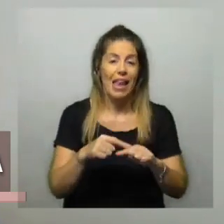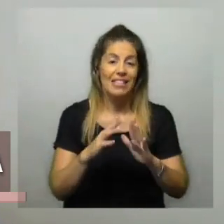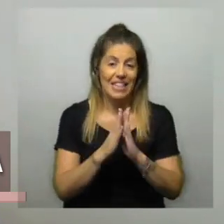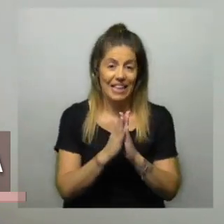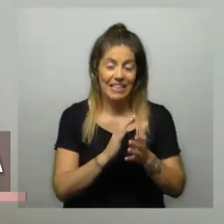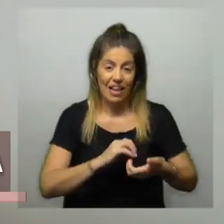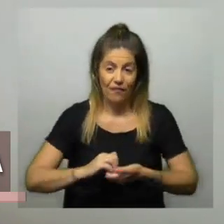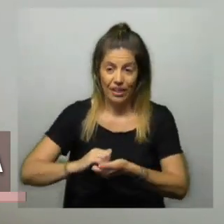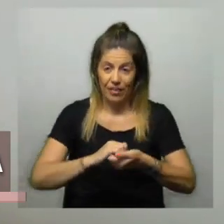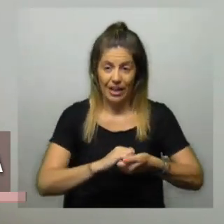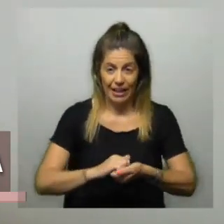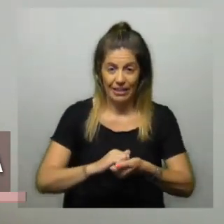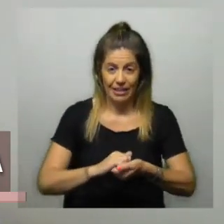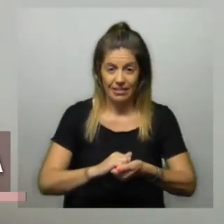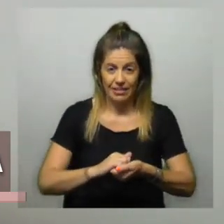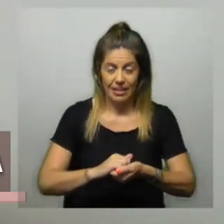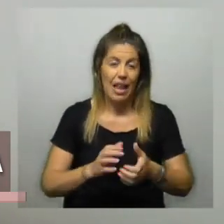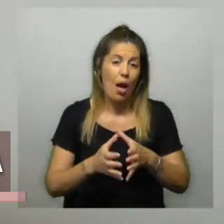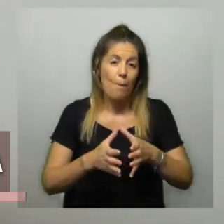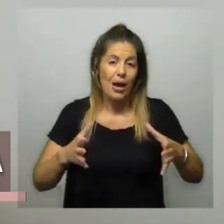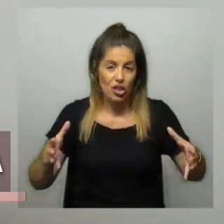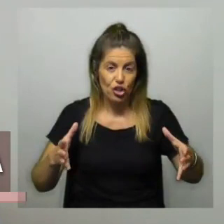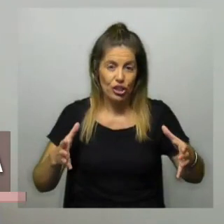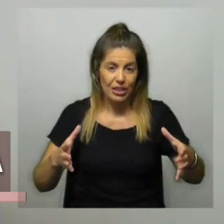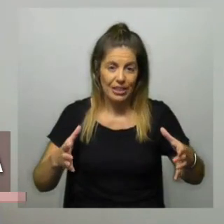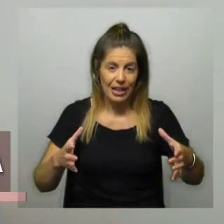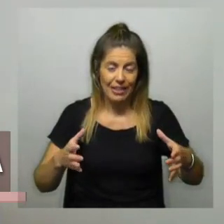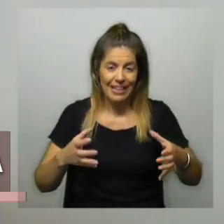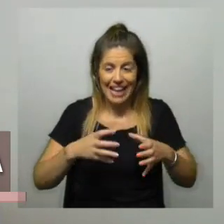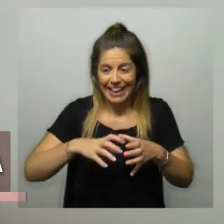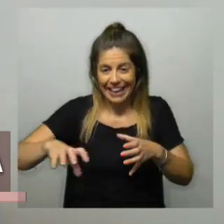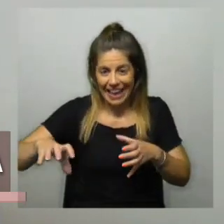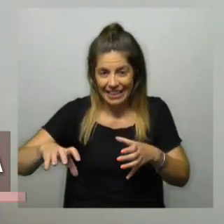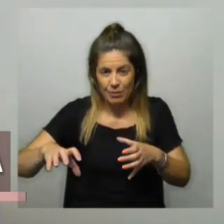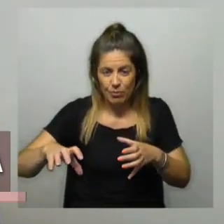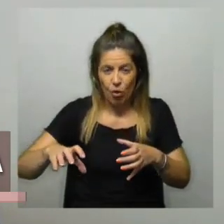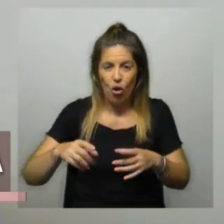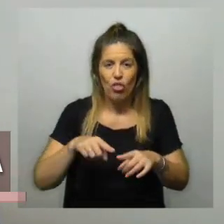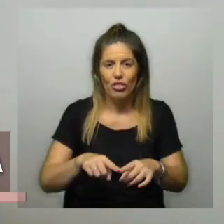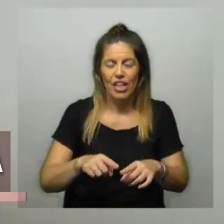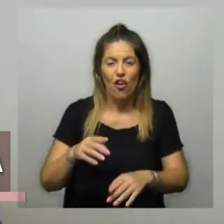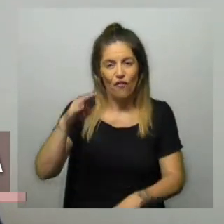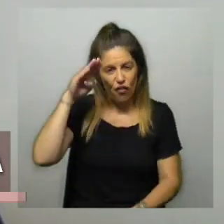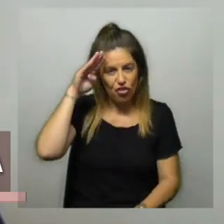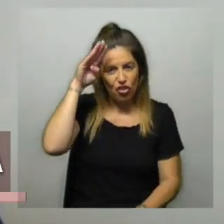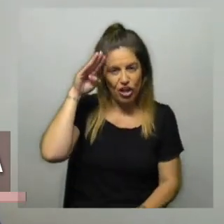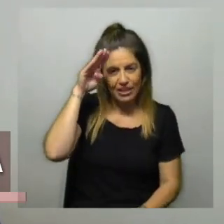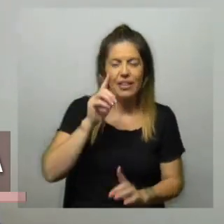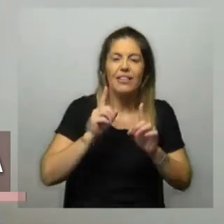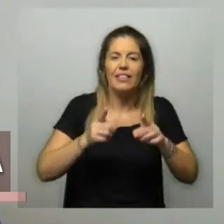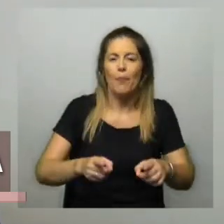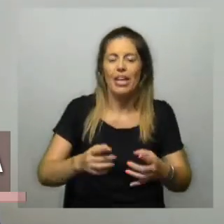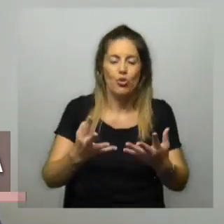iglesias neopentecostales. Gran parte del radicalismo de los bolsonaristas y también de